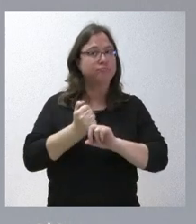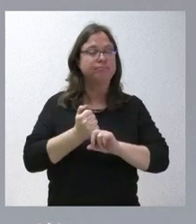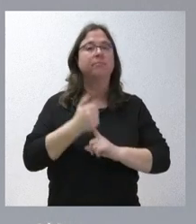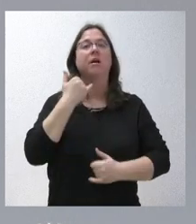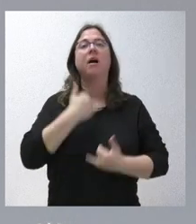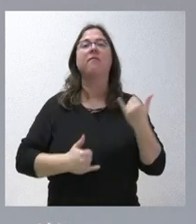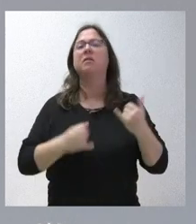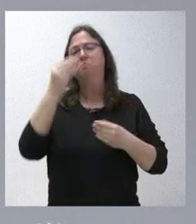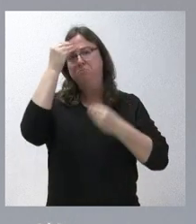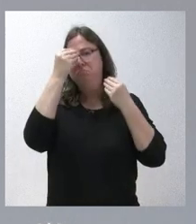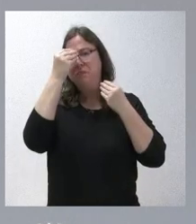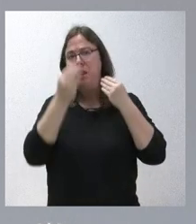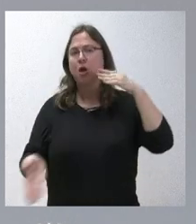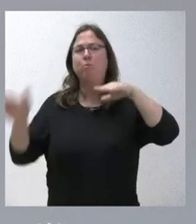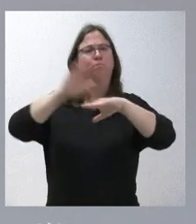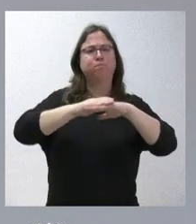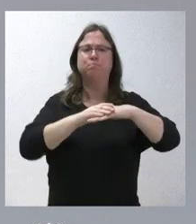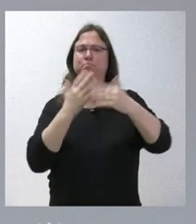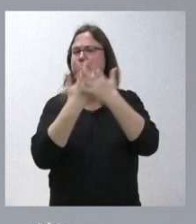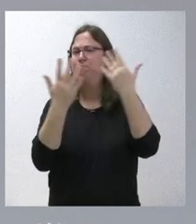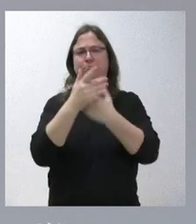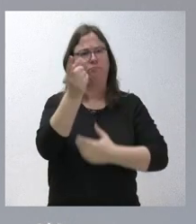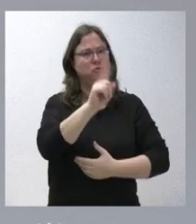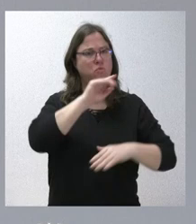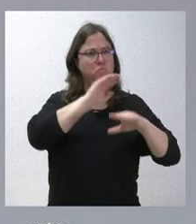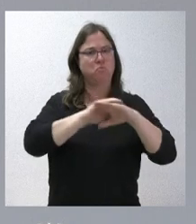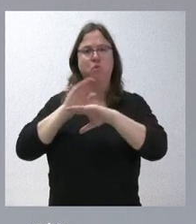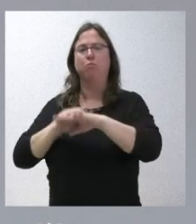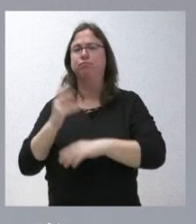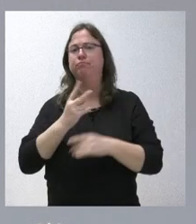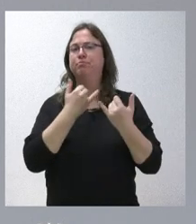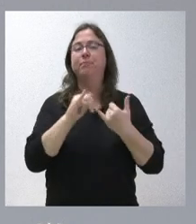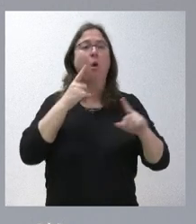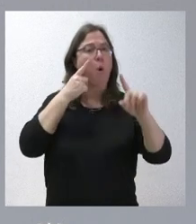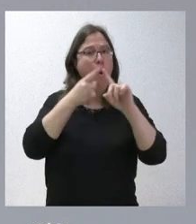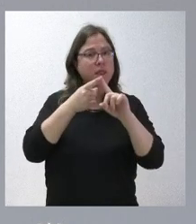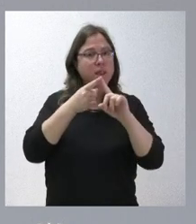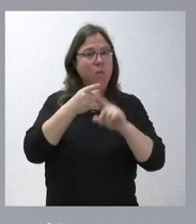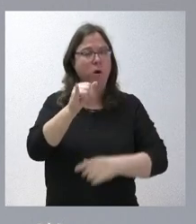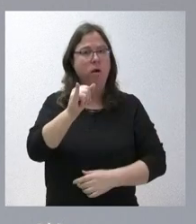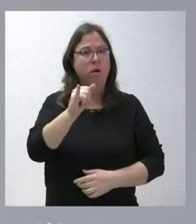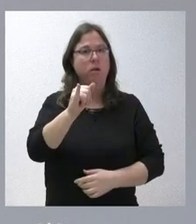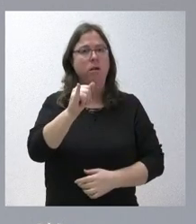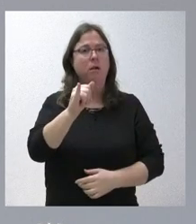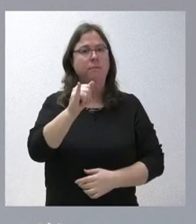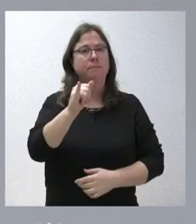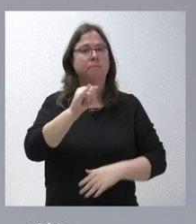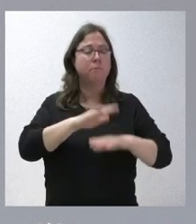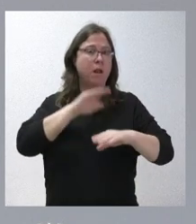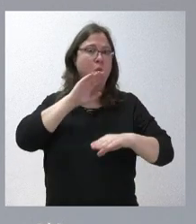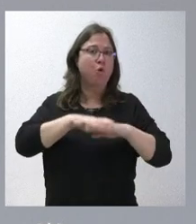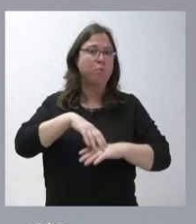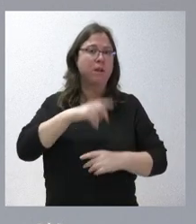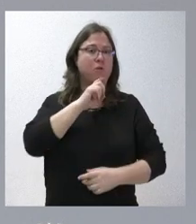se produce ese solapamiento en el cumplimiento del objeto de de las